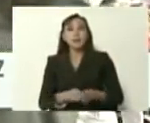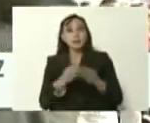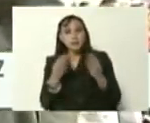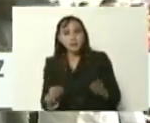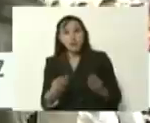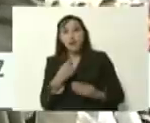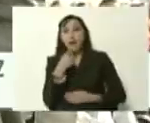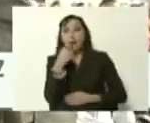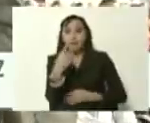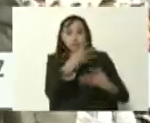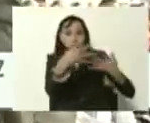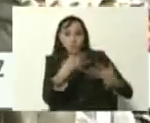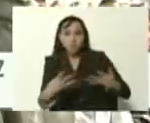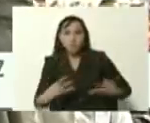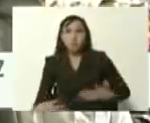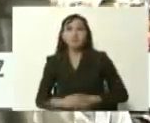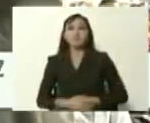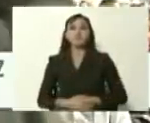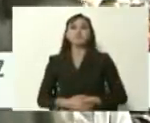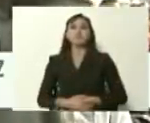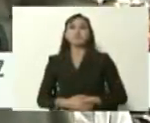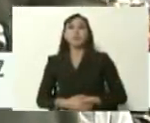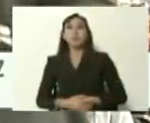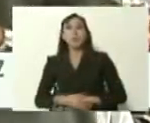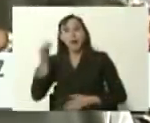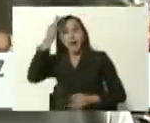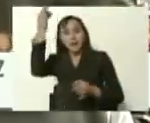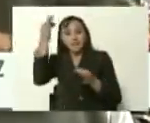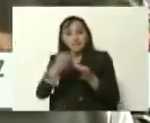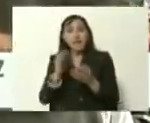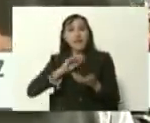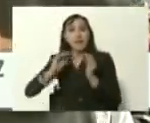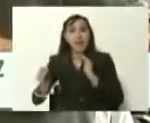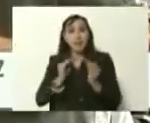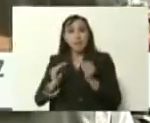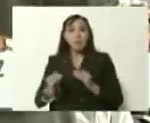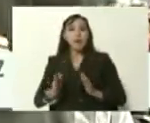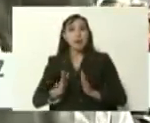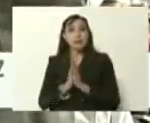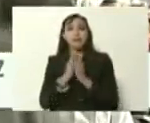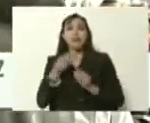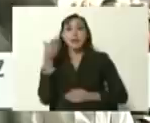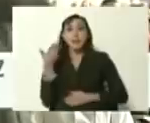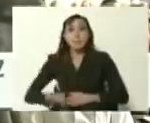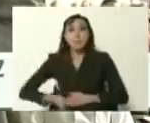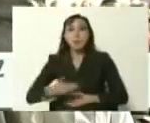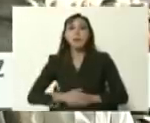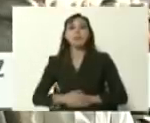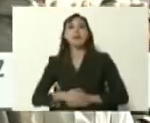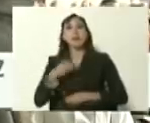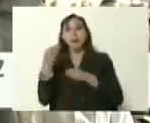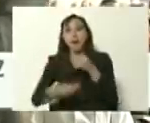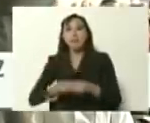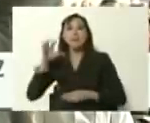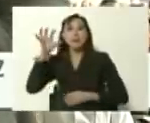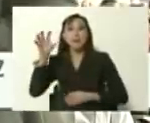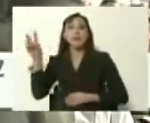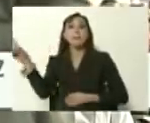propias palabras, eran las fuentes de la fe y la santa moral sobre las cuales debía ser edificada la